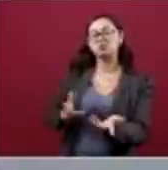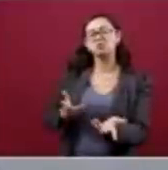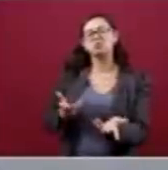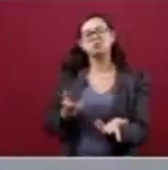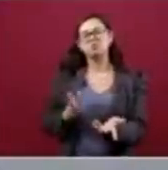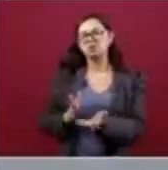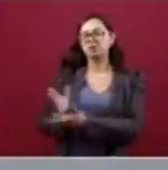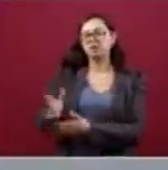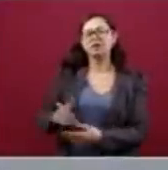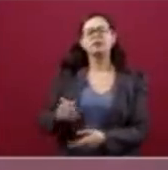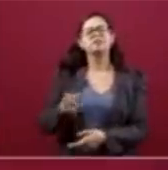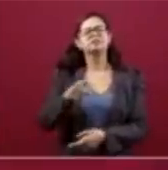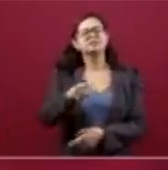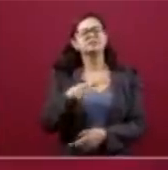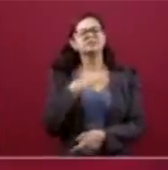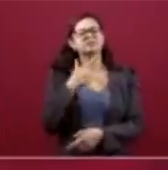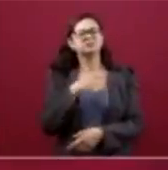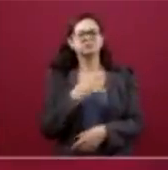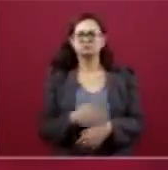No me meto en eso, no.